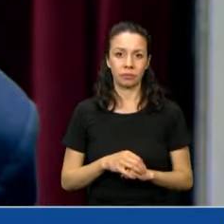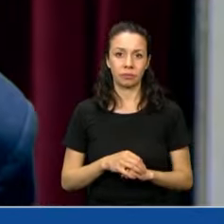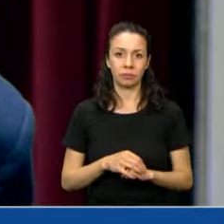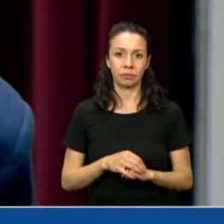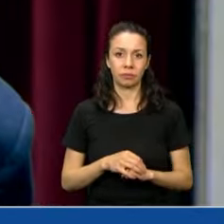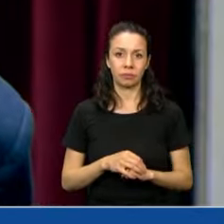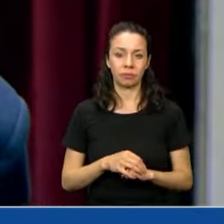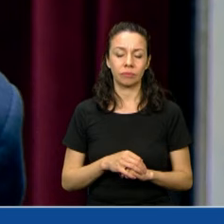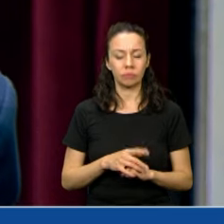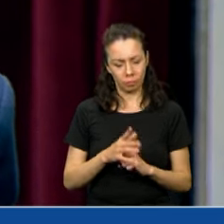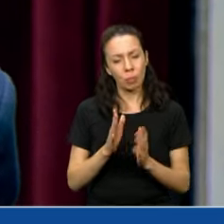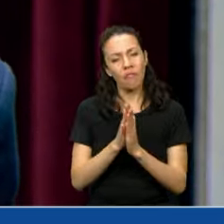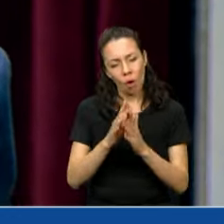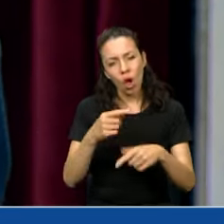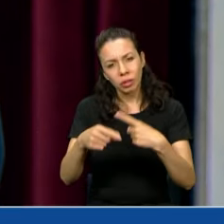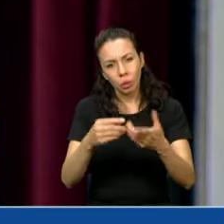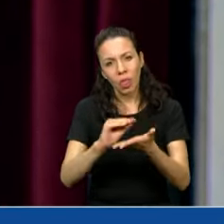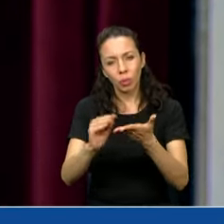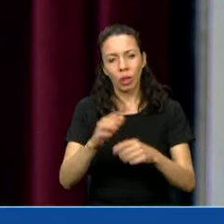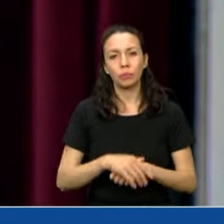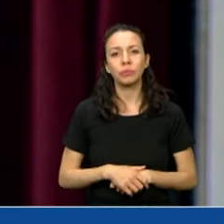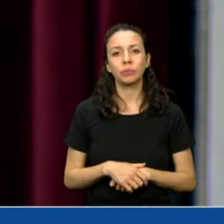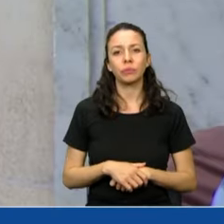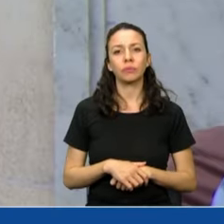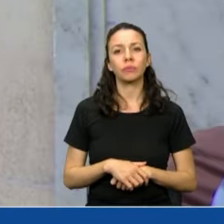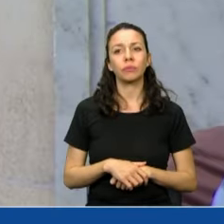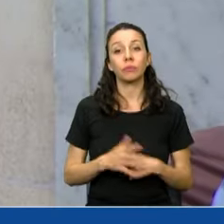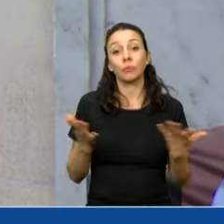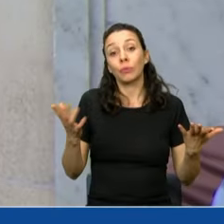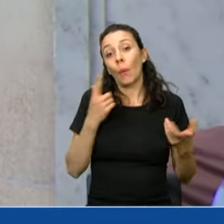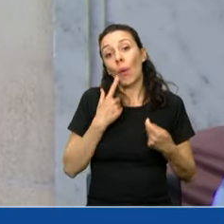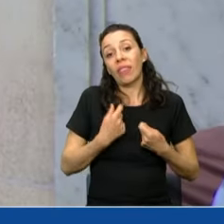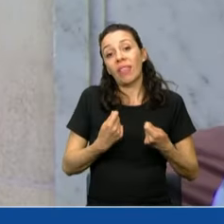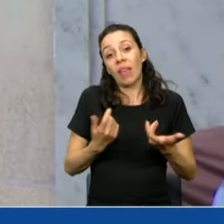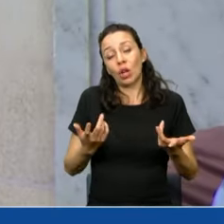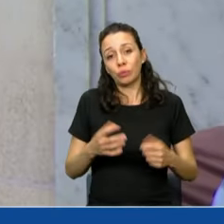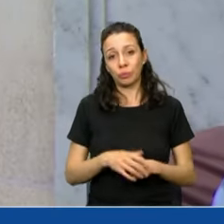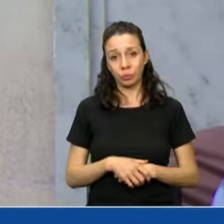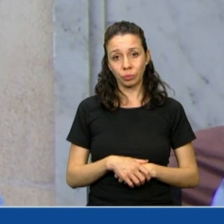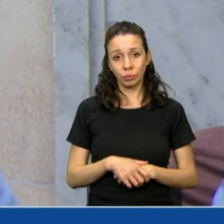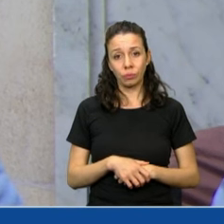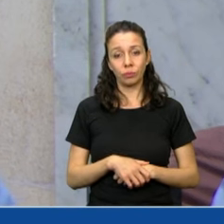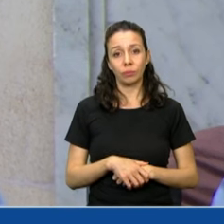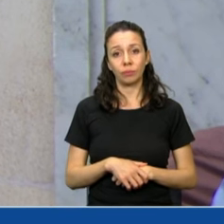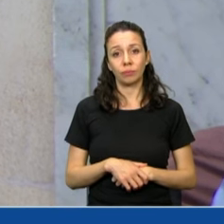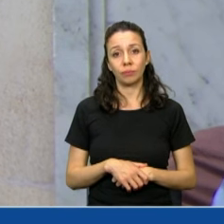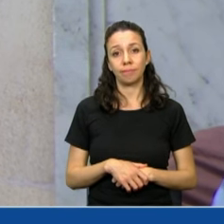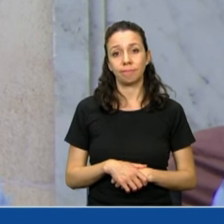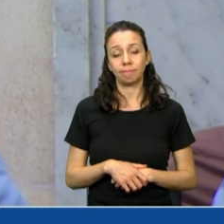afuera prosiga diputado bueno Vamos a intentarlo